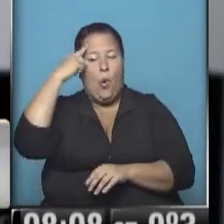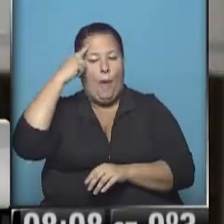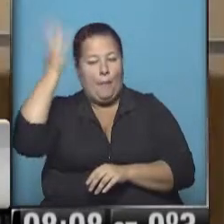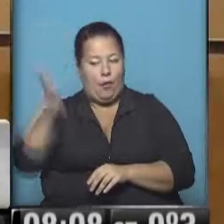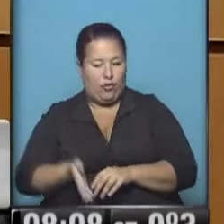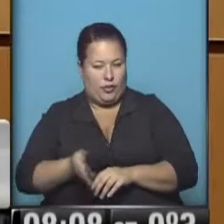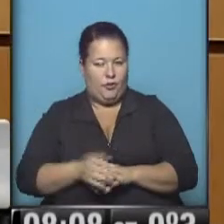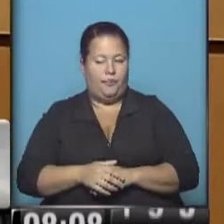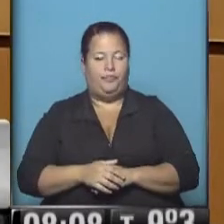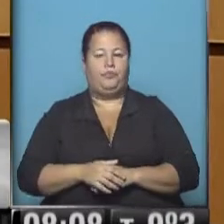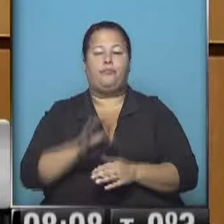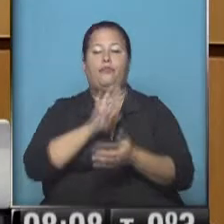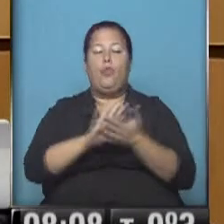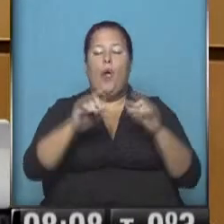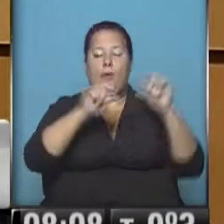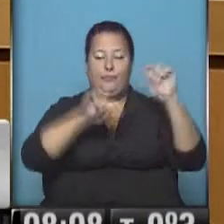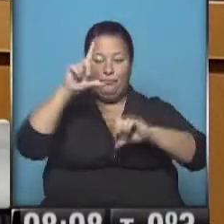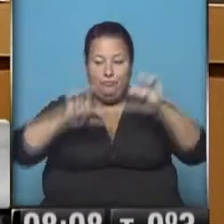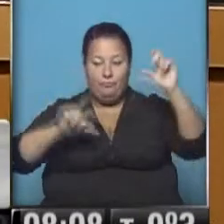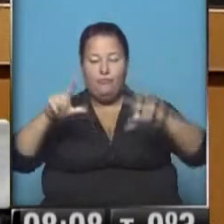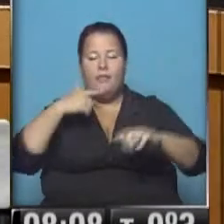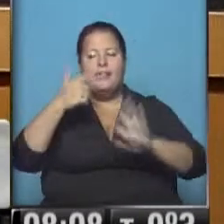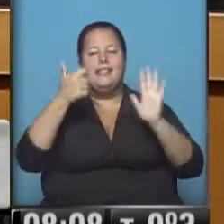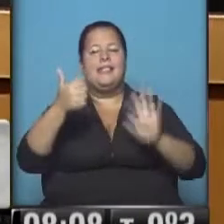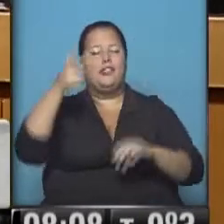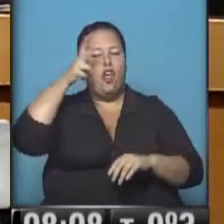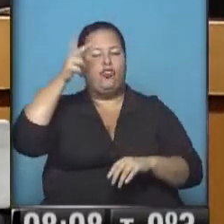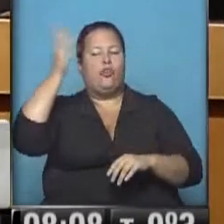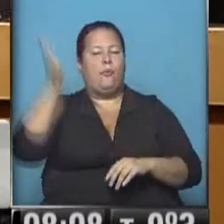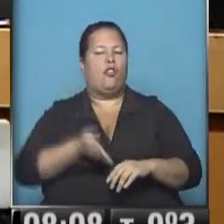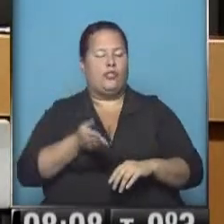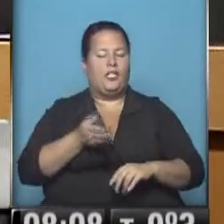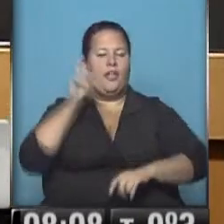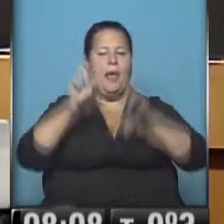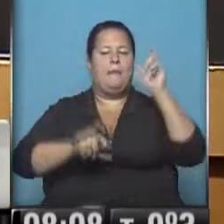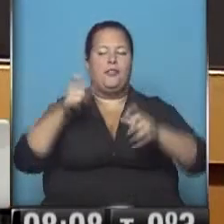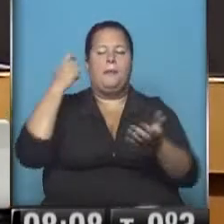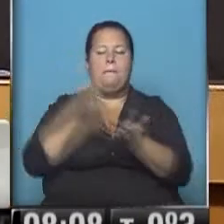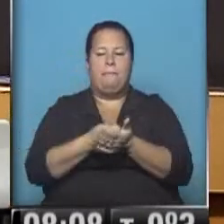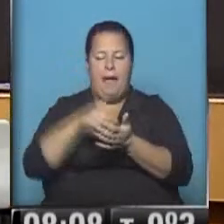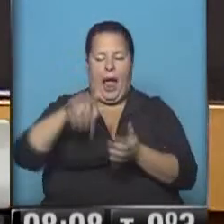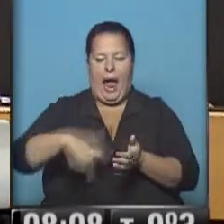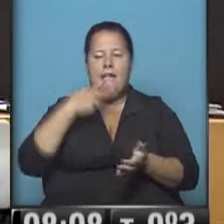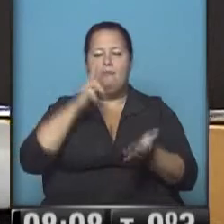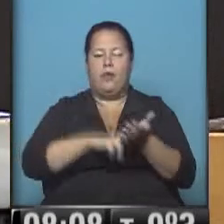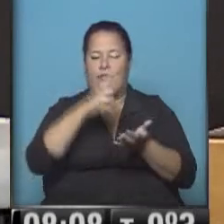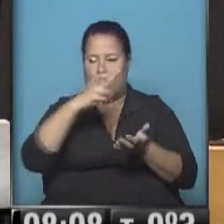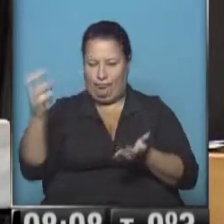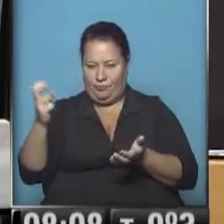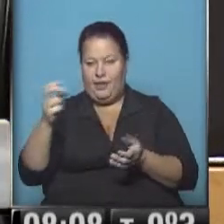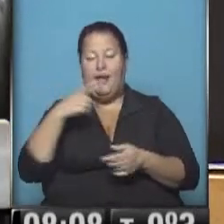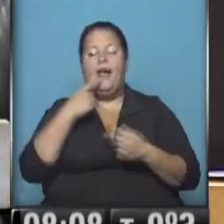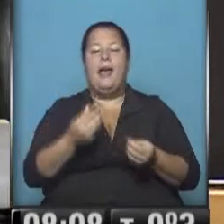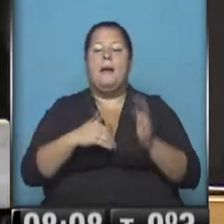69%. La nueva escala incluye al 68% de los que pagan actualmente el impuesto y le